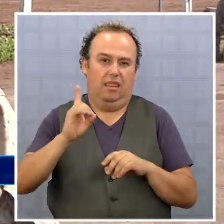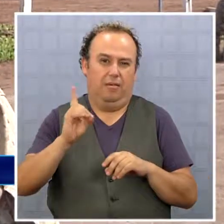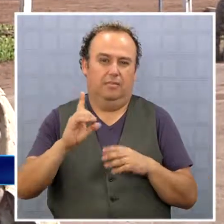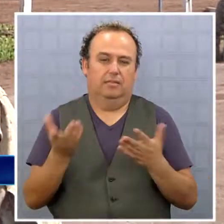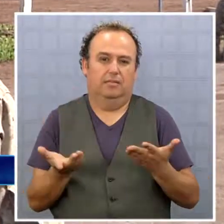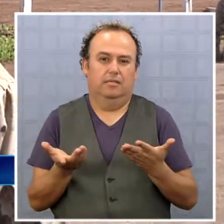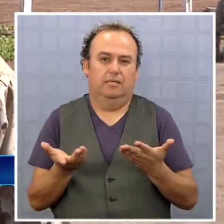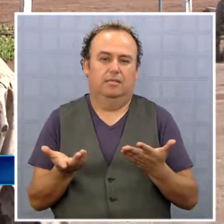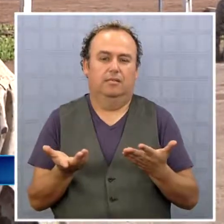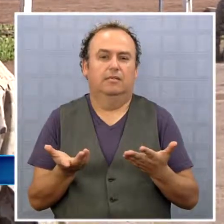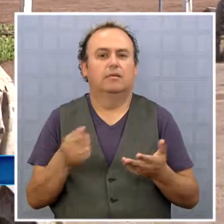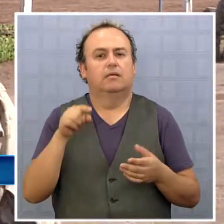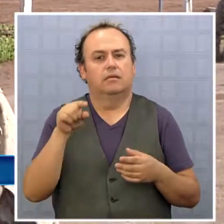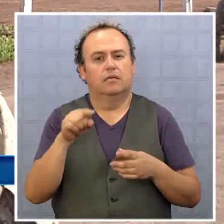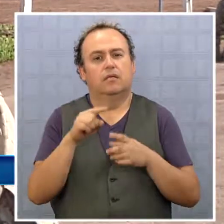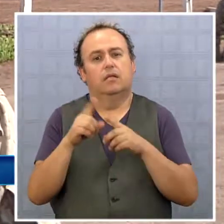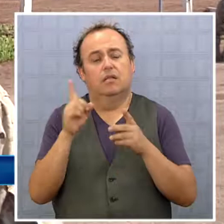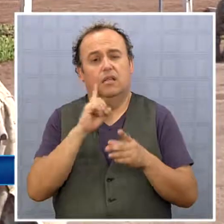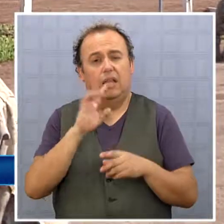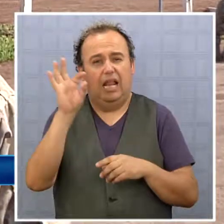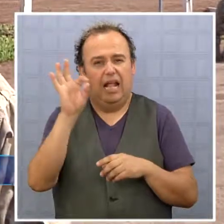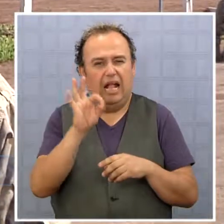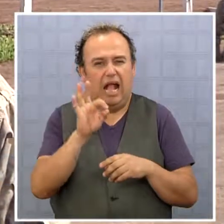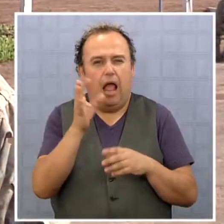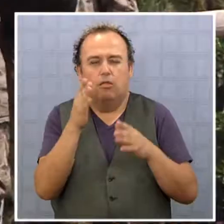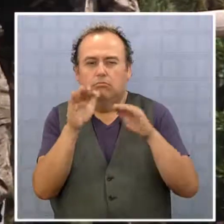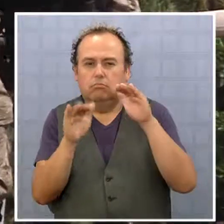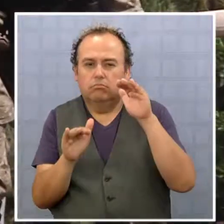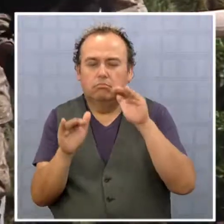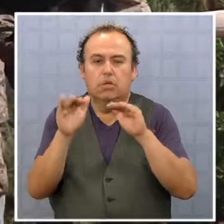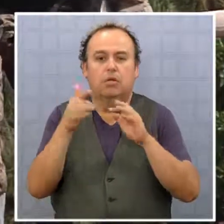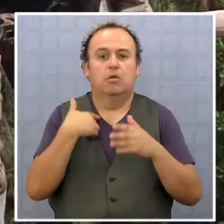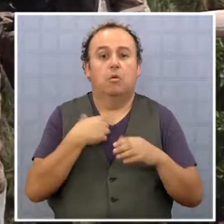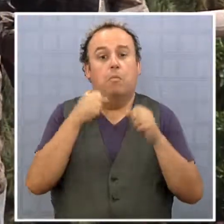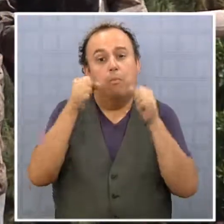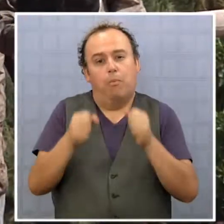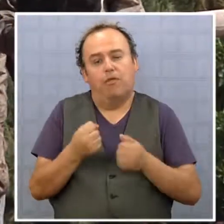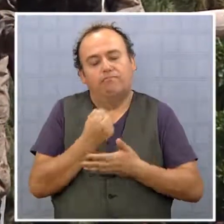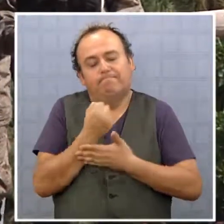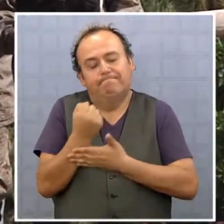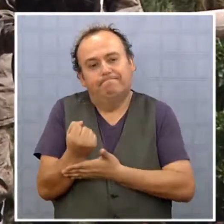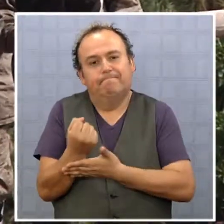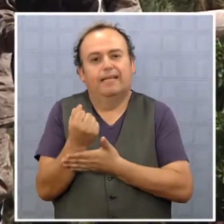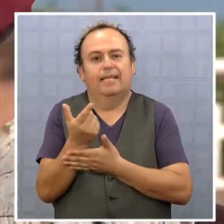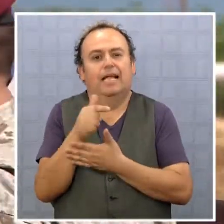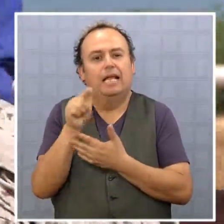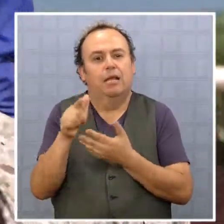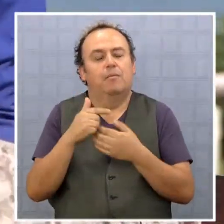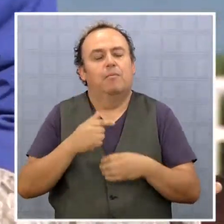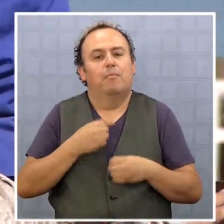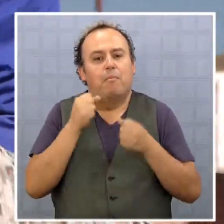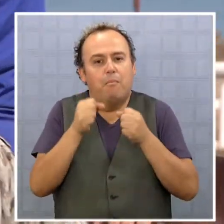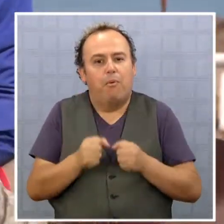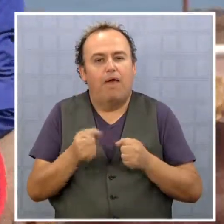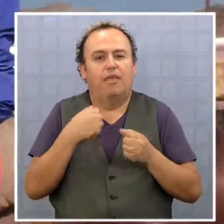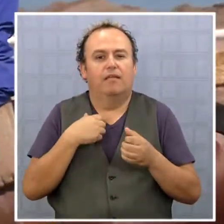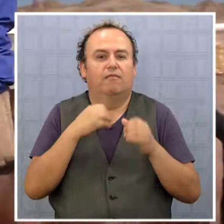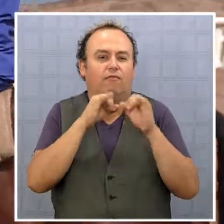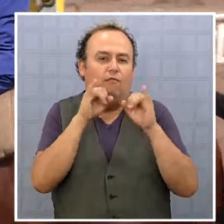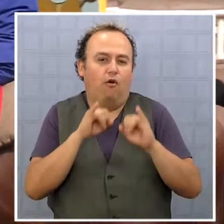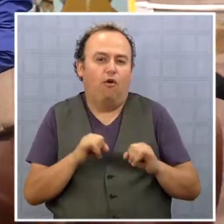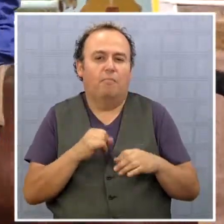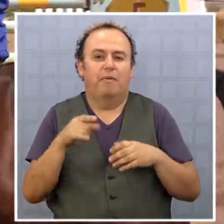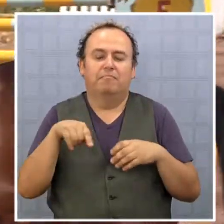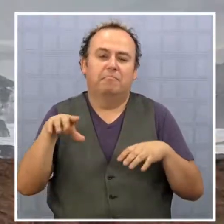que son discapacitados en alguna medida y que nosotros podemos aportar con un granito de arena a que ellos puedan desplazarse de mejor